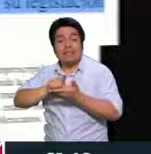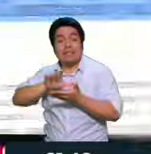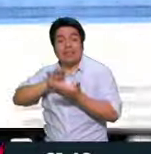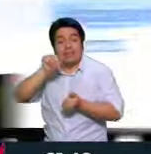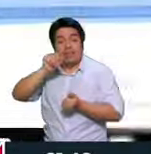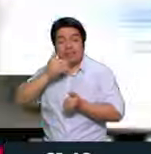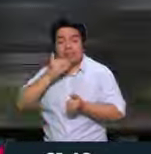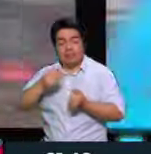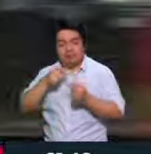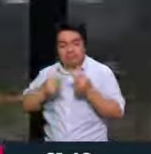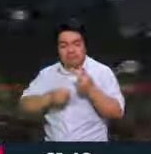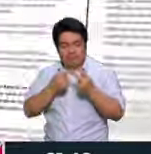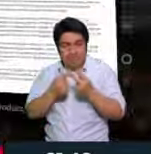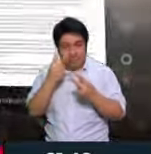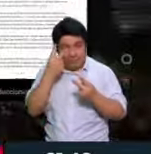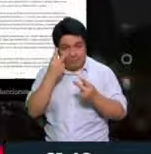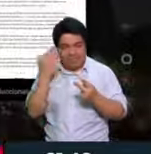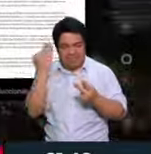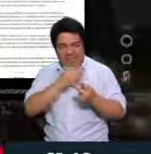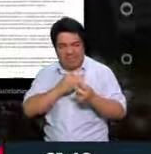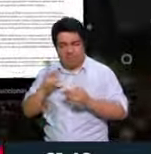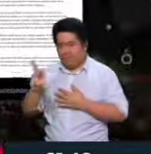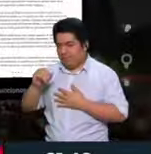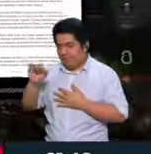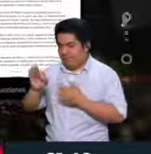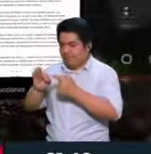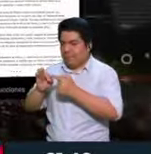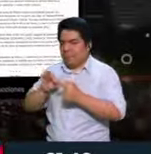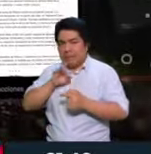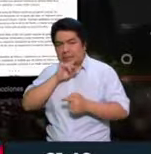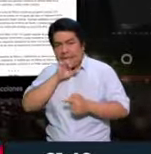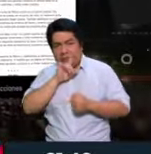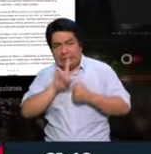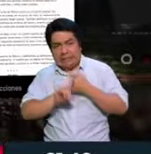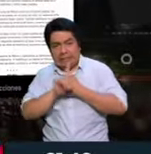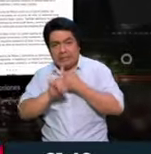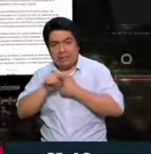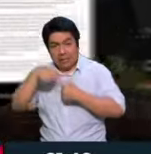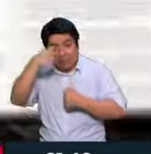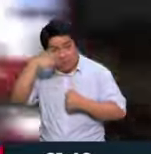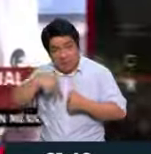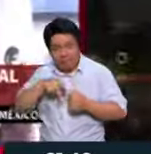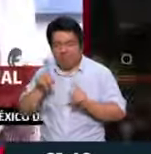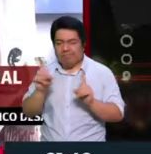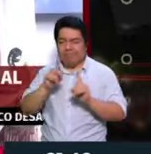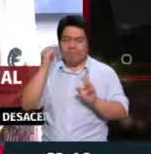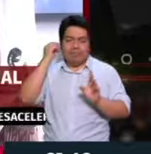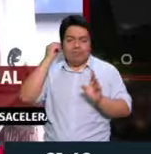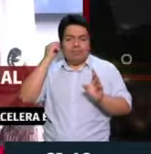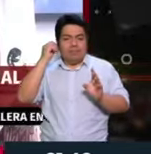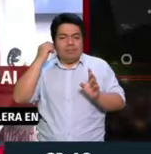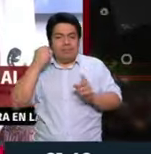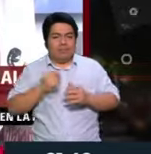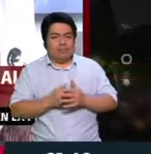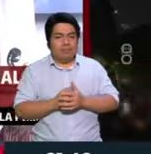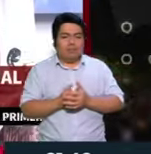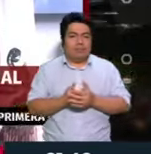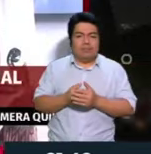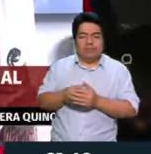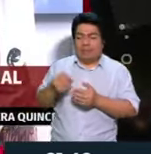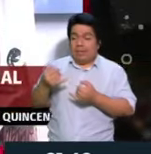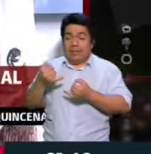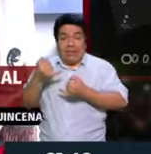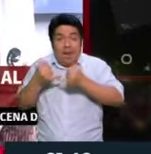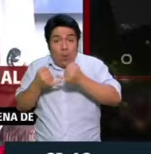2. Falso que la reforma al Poder Judicial pone en riesgo la democracia en México. Creo que la elección